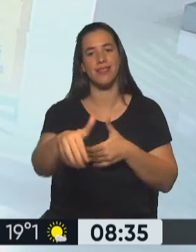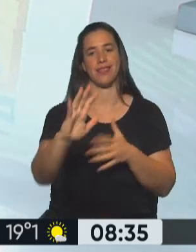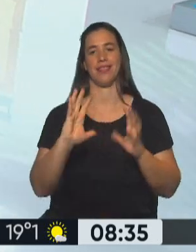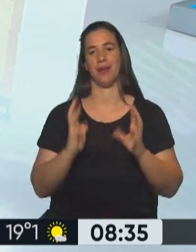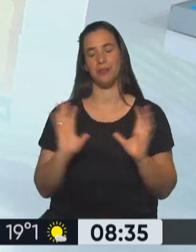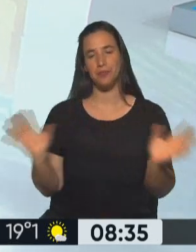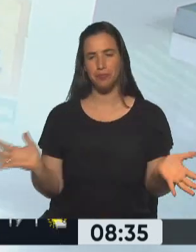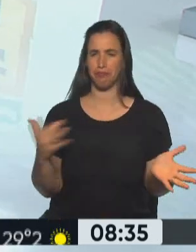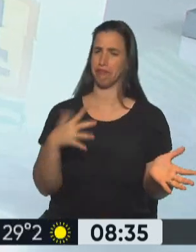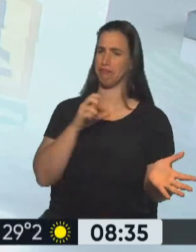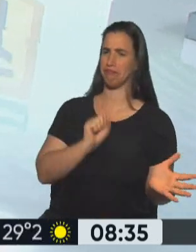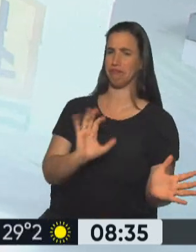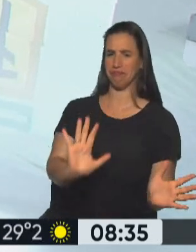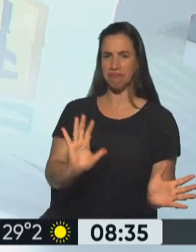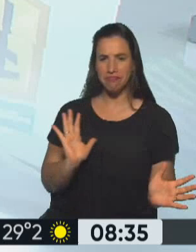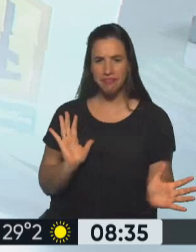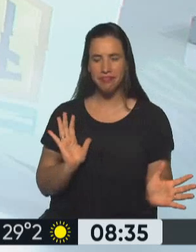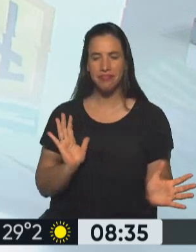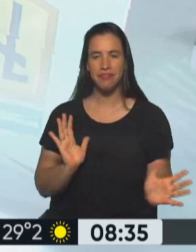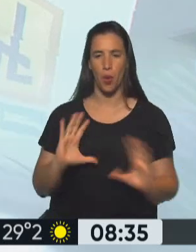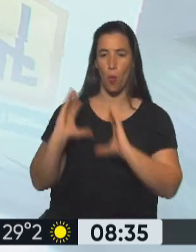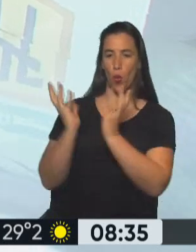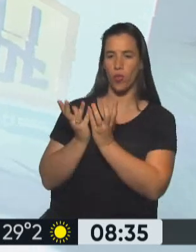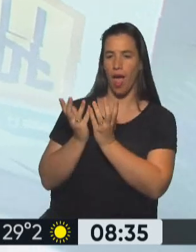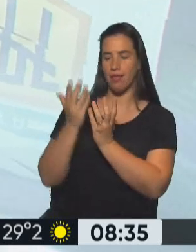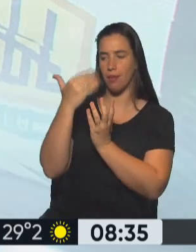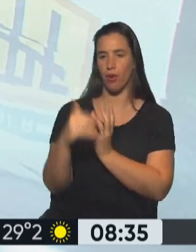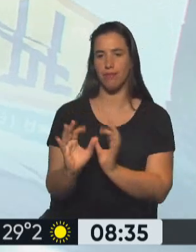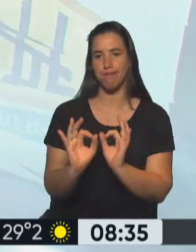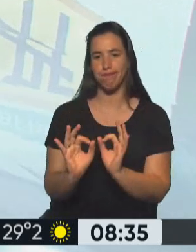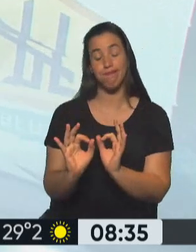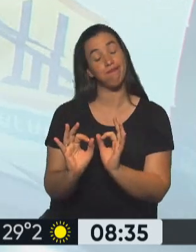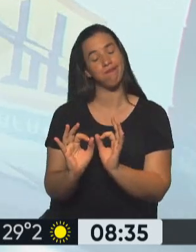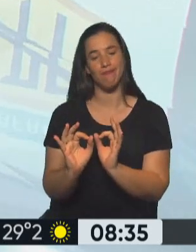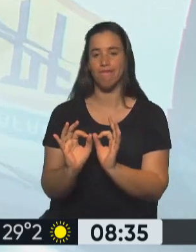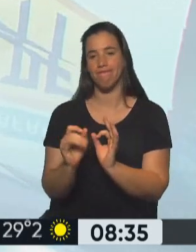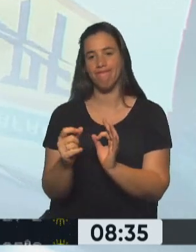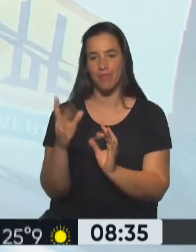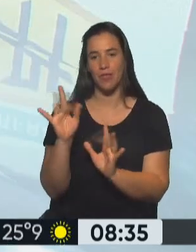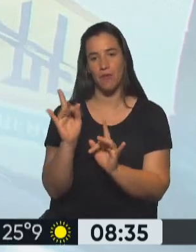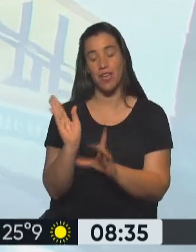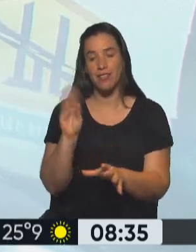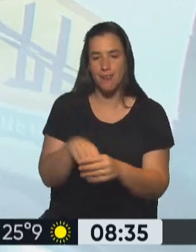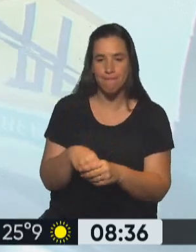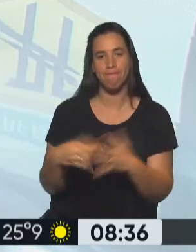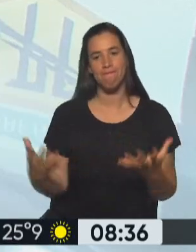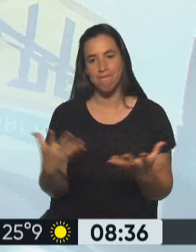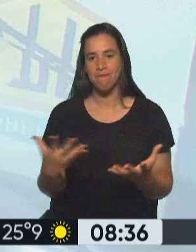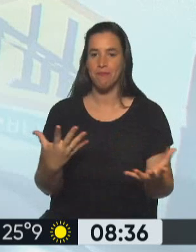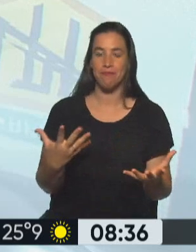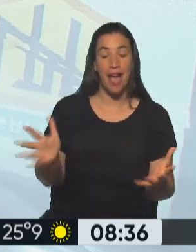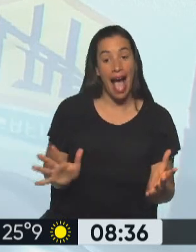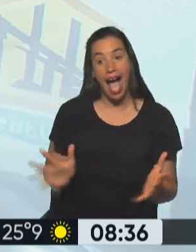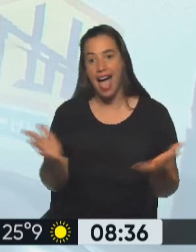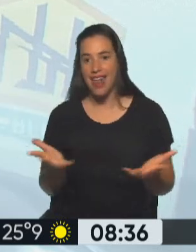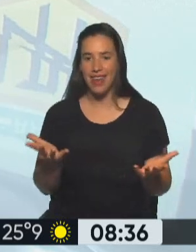arranca. Apático. ¿Por qué apático? Y porque después del Mundial nos va a costar un poquitito meternos de nuevo, entusiasmarnos. Pero